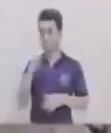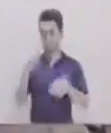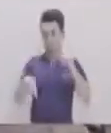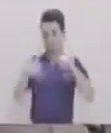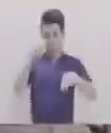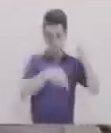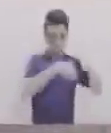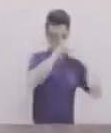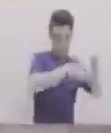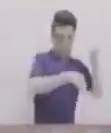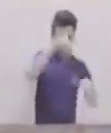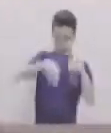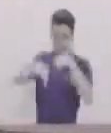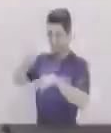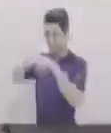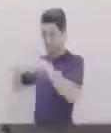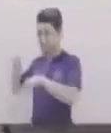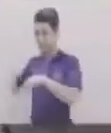nuevamente,